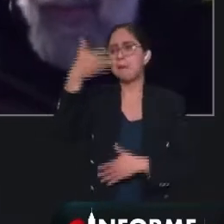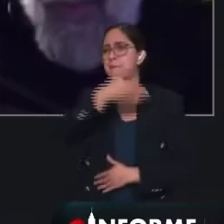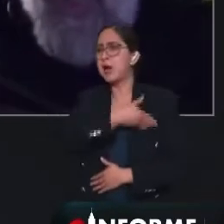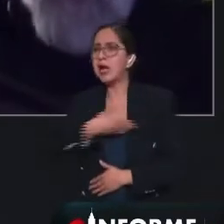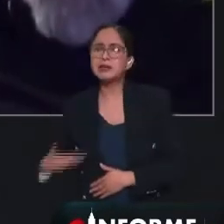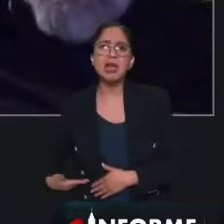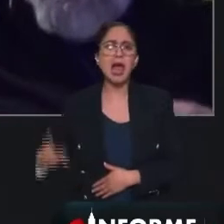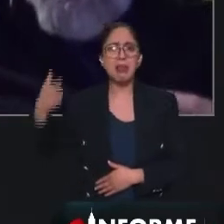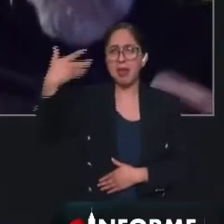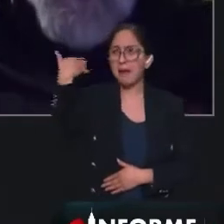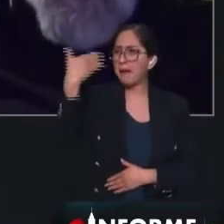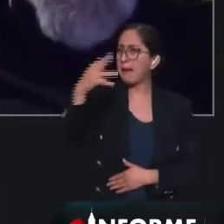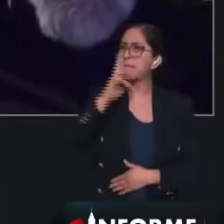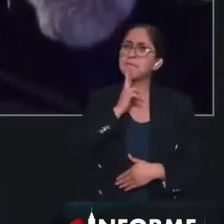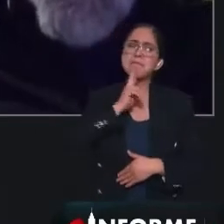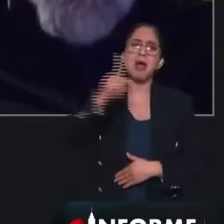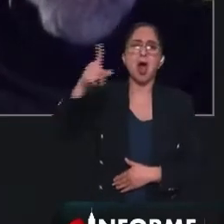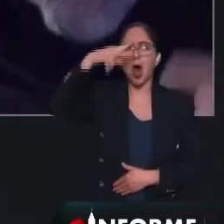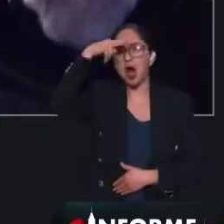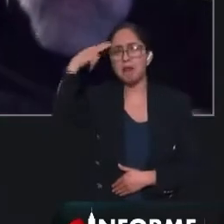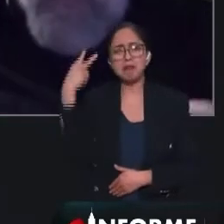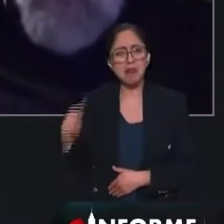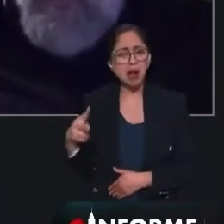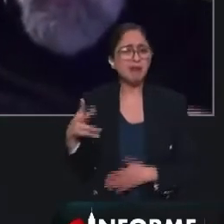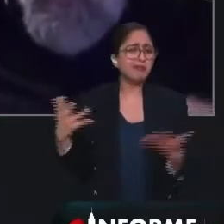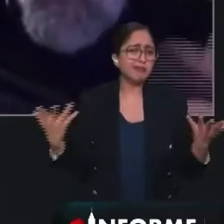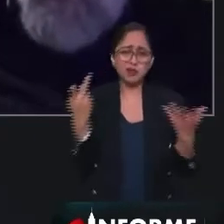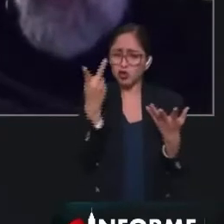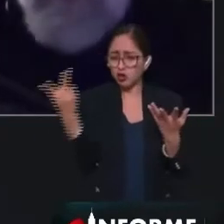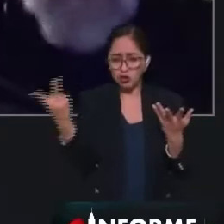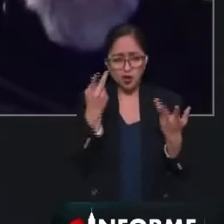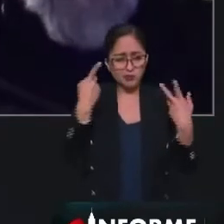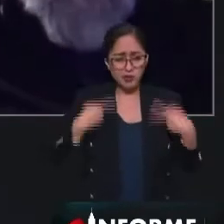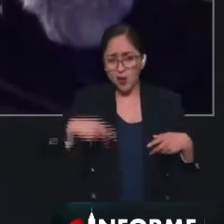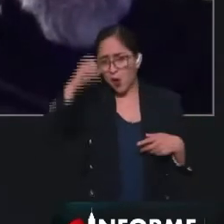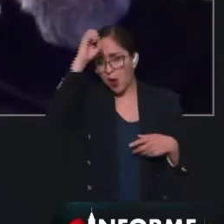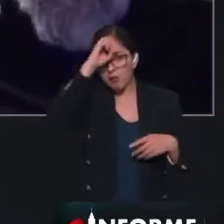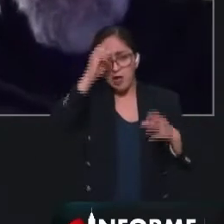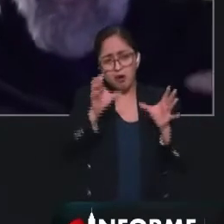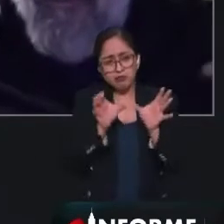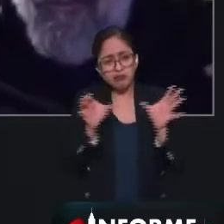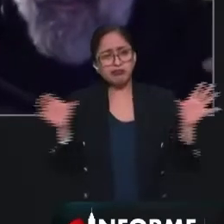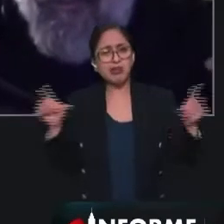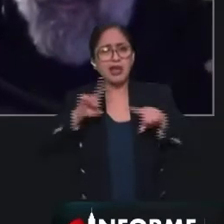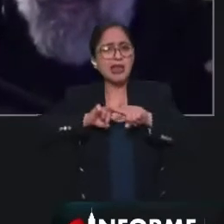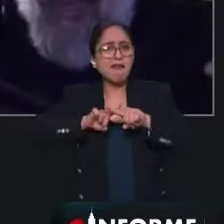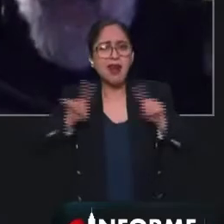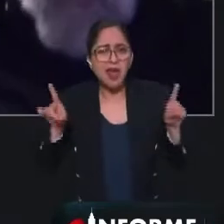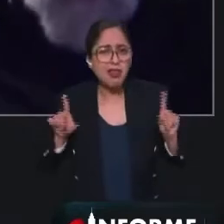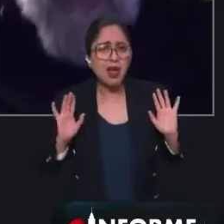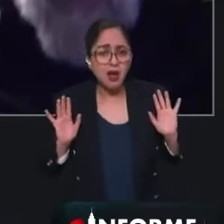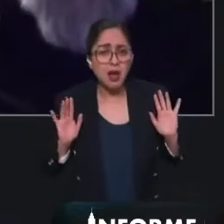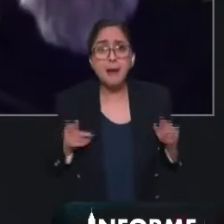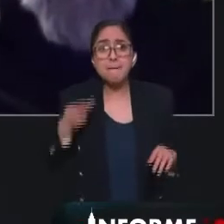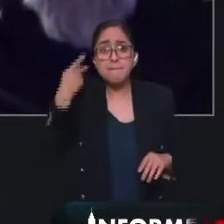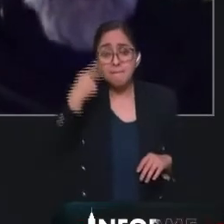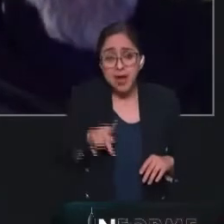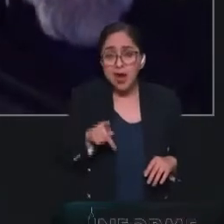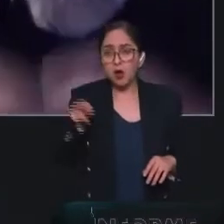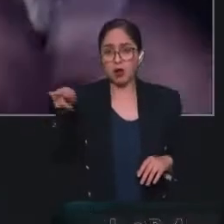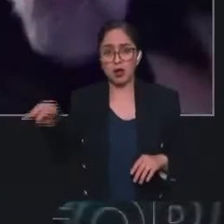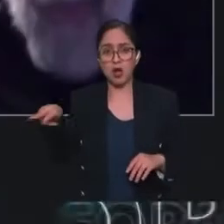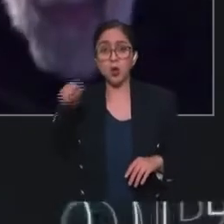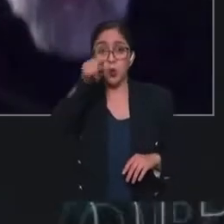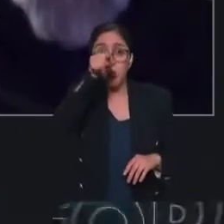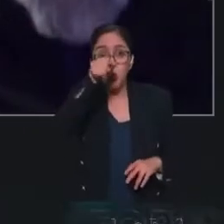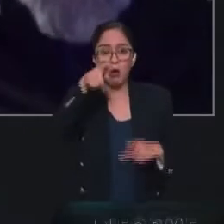es apasionado y obliga a los participantes a buscar argumentos,